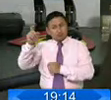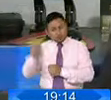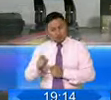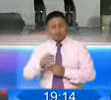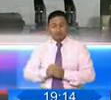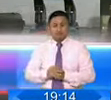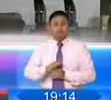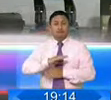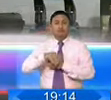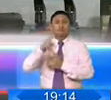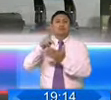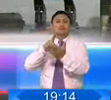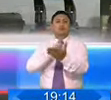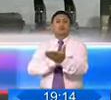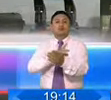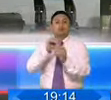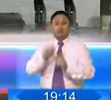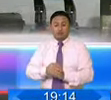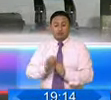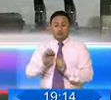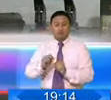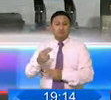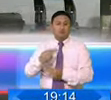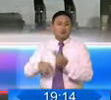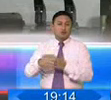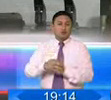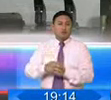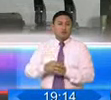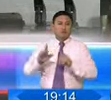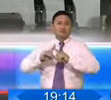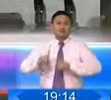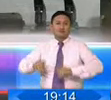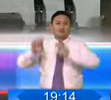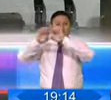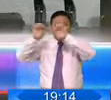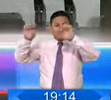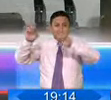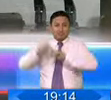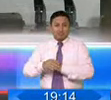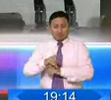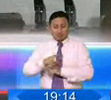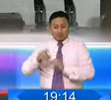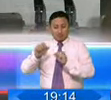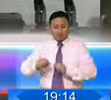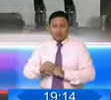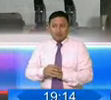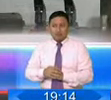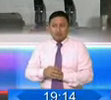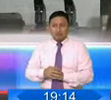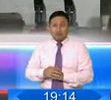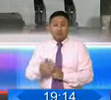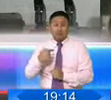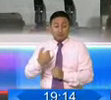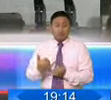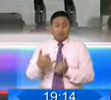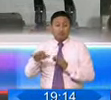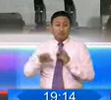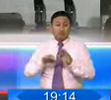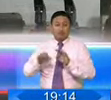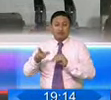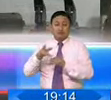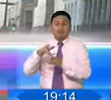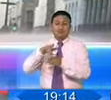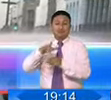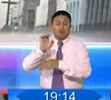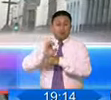en un programa para ser negociado con los multilaterales para buscar el aval que me refiero para que el riesgo del país